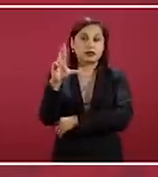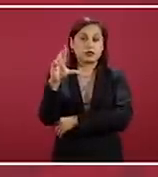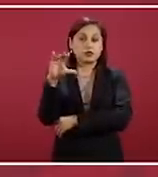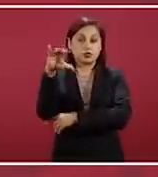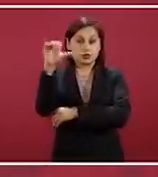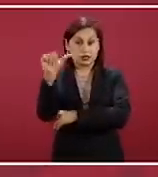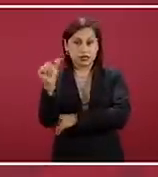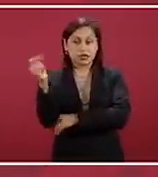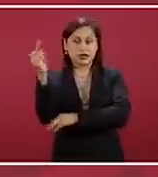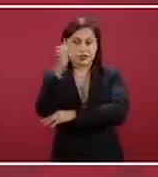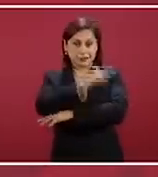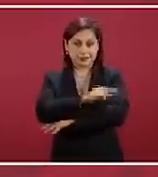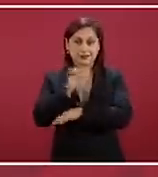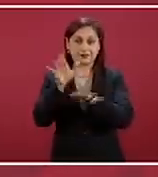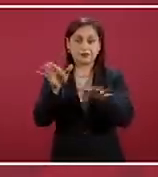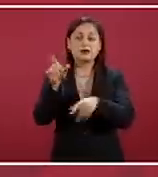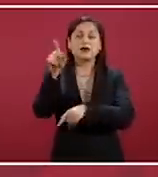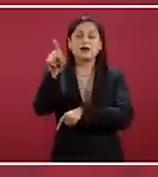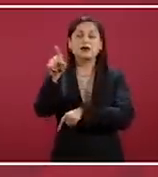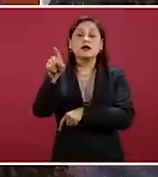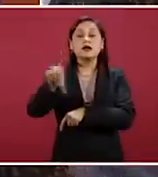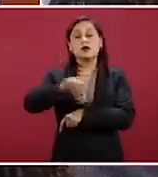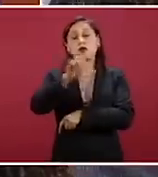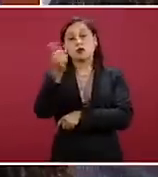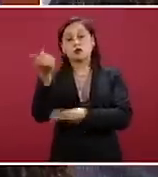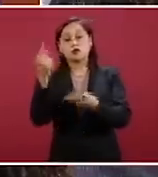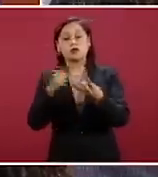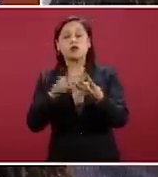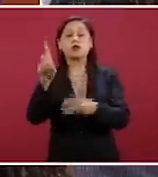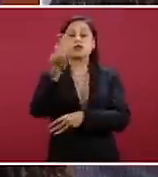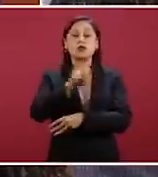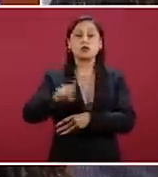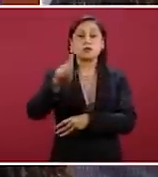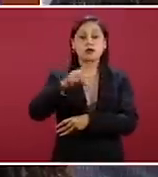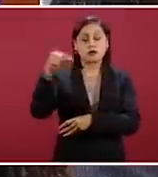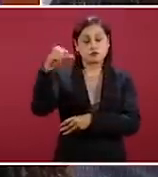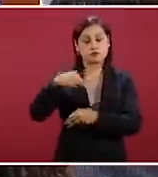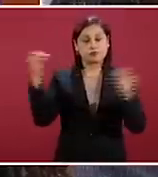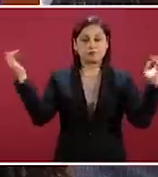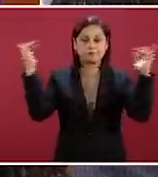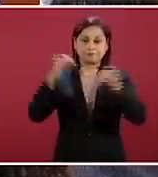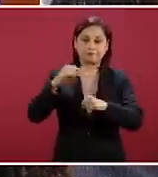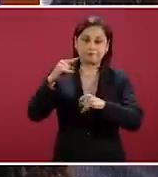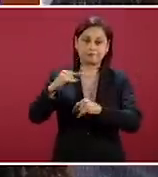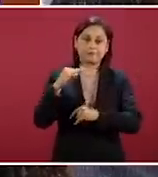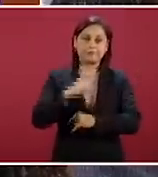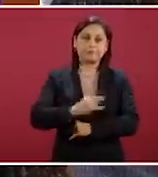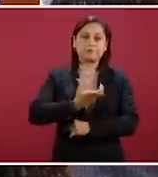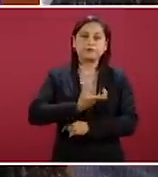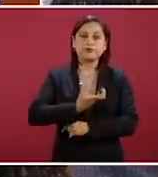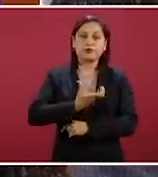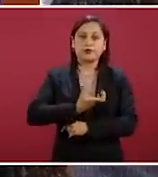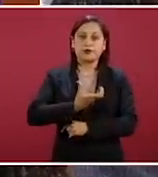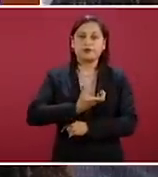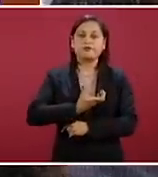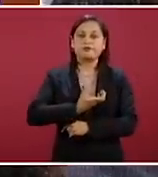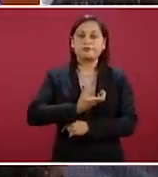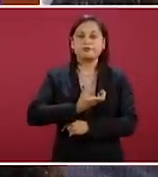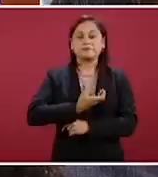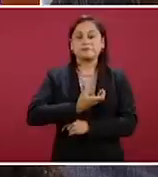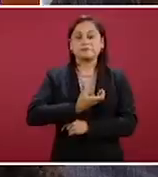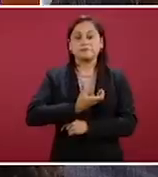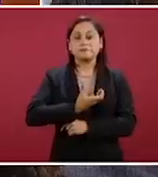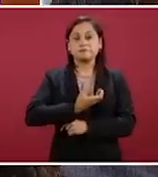Y el domingo, pues vamos a estar aquí en la plaza. También vamos a hablar. O